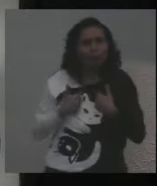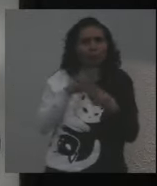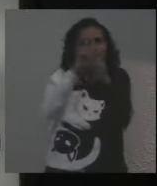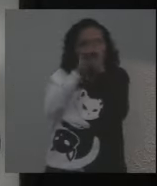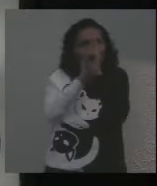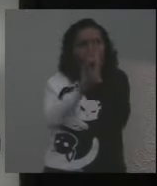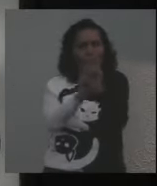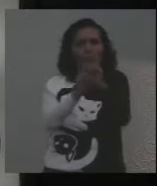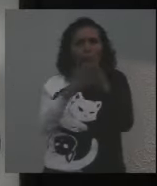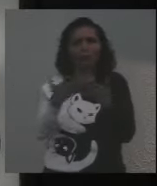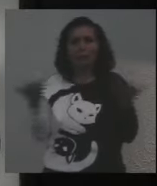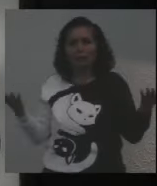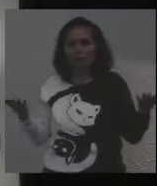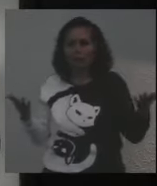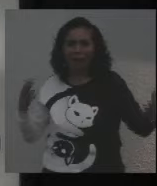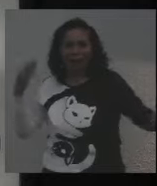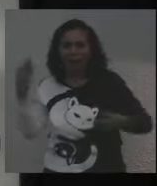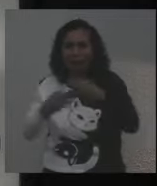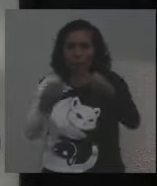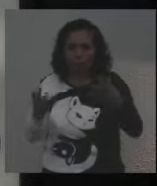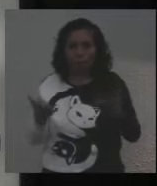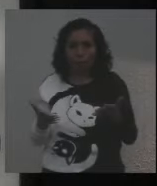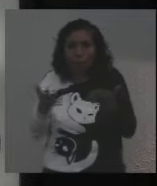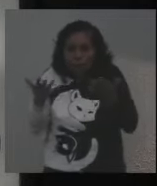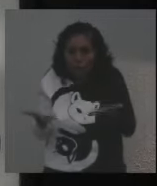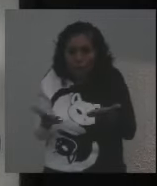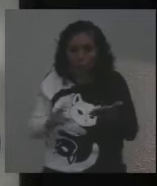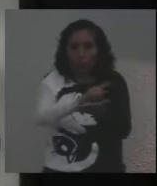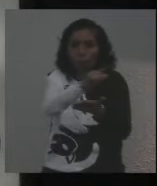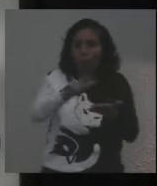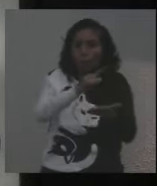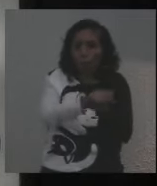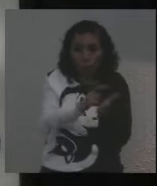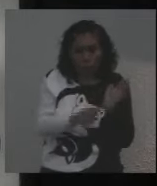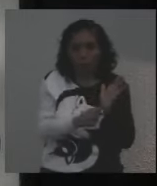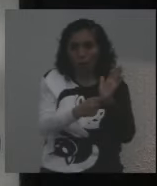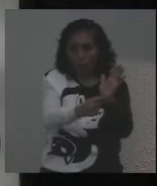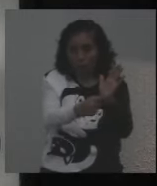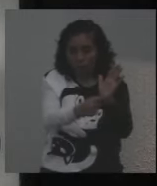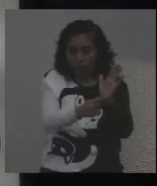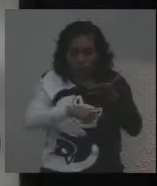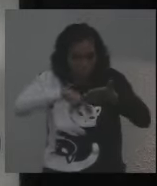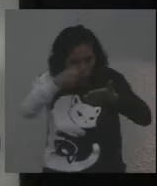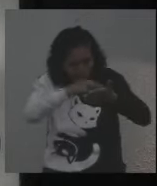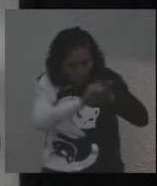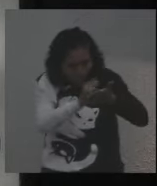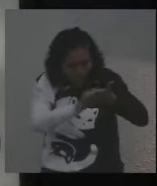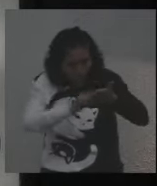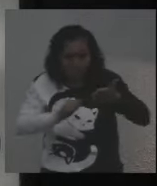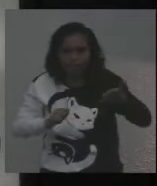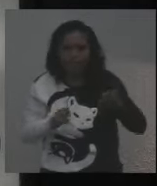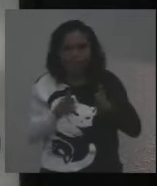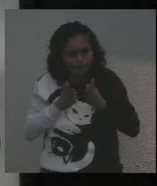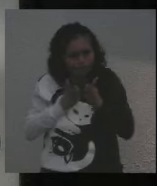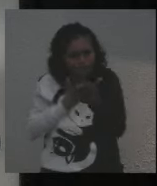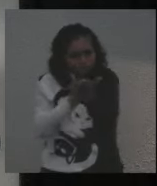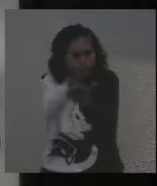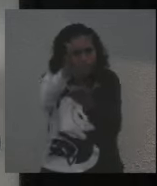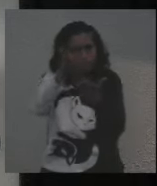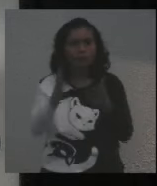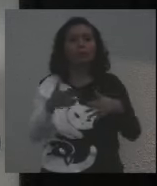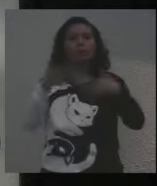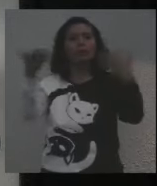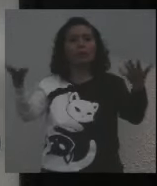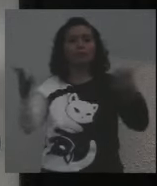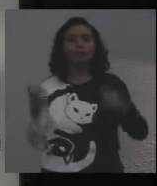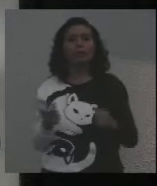a nuestros constituyentes que nos dejaron plasmada su huella visionaria con un rumbo claro hacia el destino